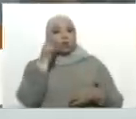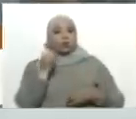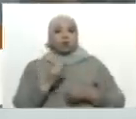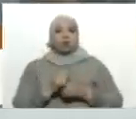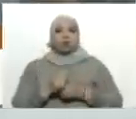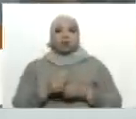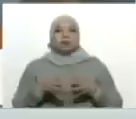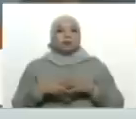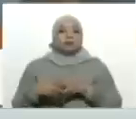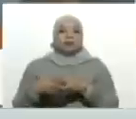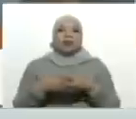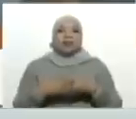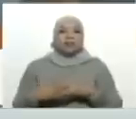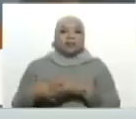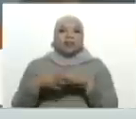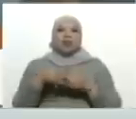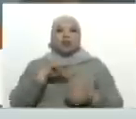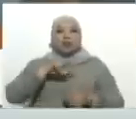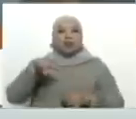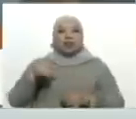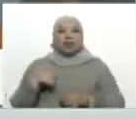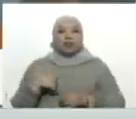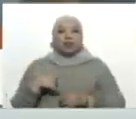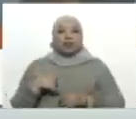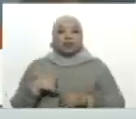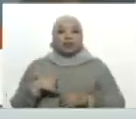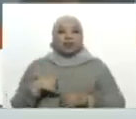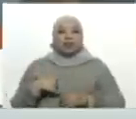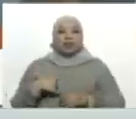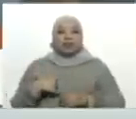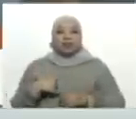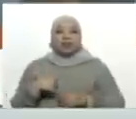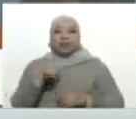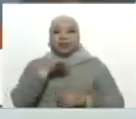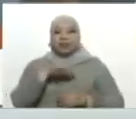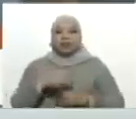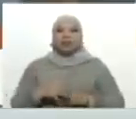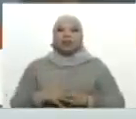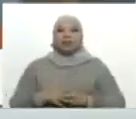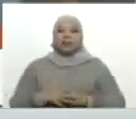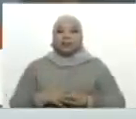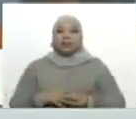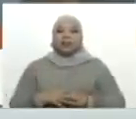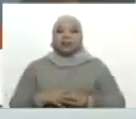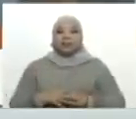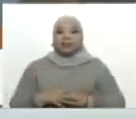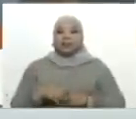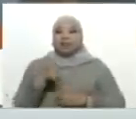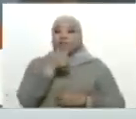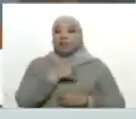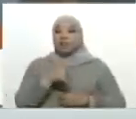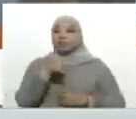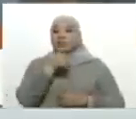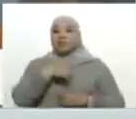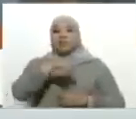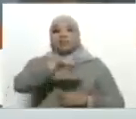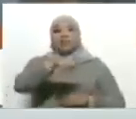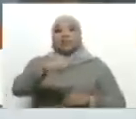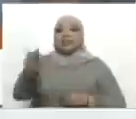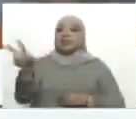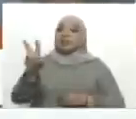imperialismo contemporáneo las consecuencias es imperialismo y como Venezuela resiste y al final